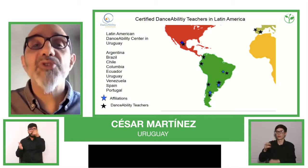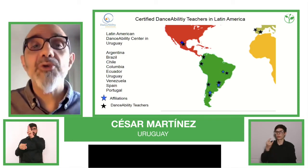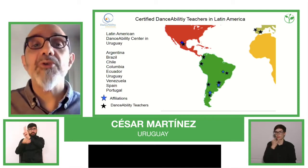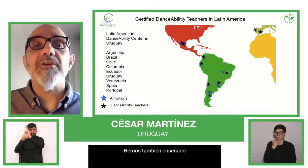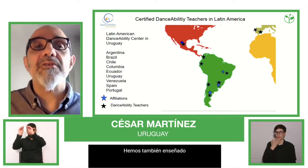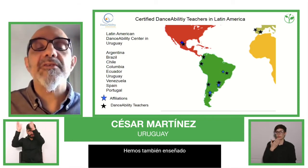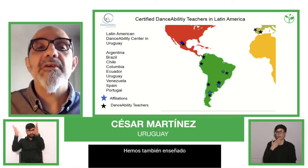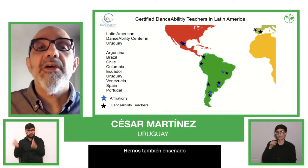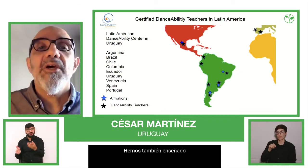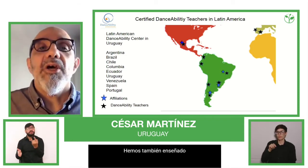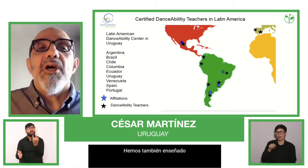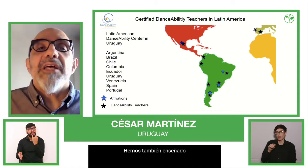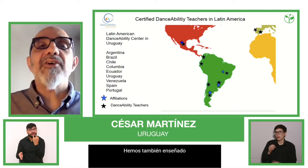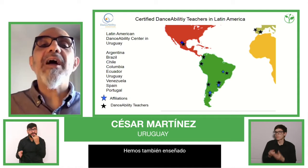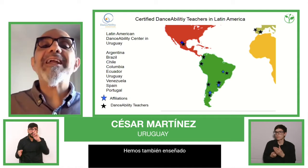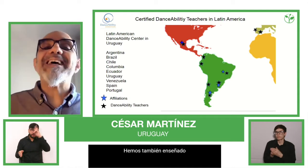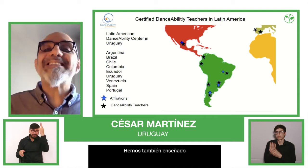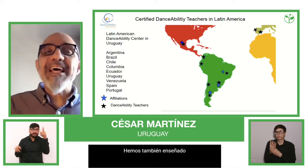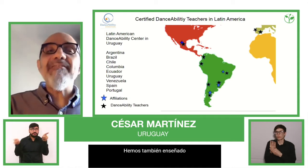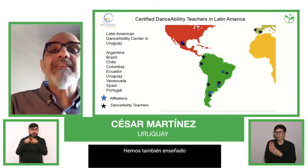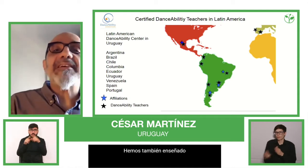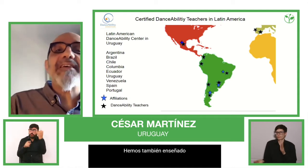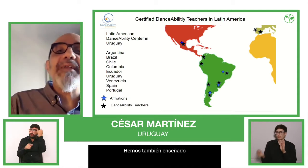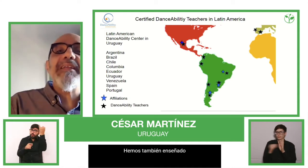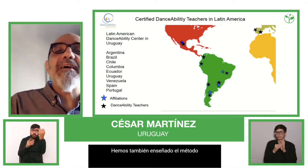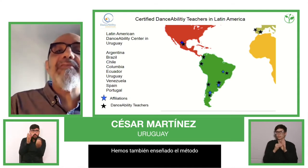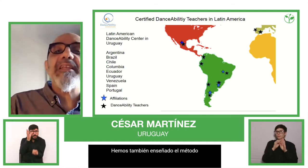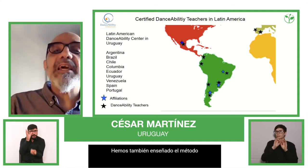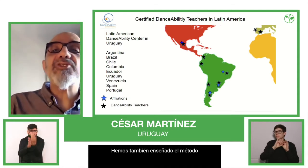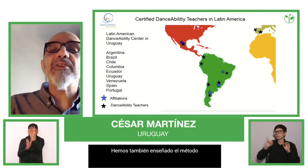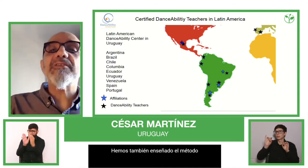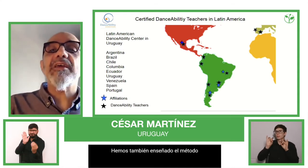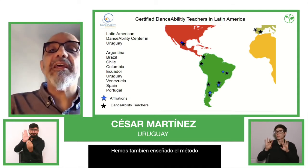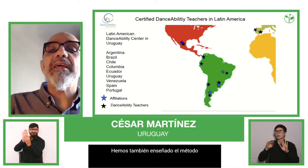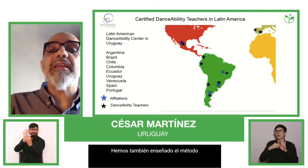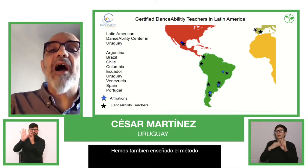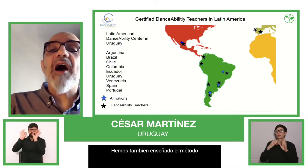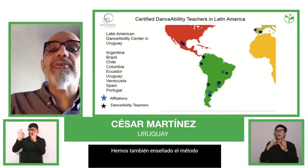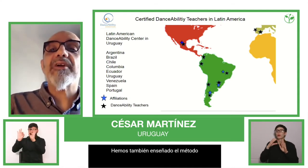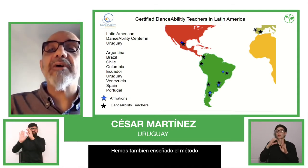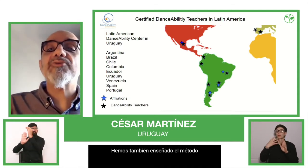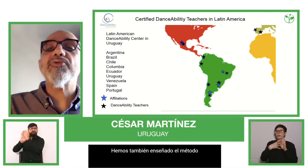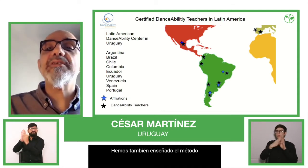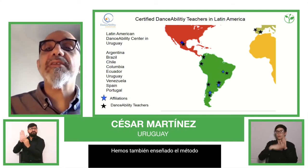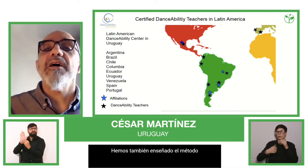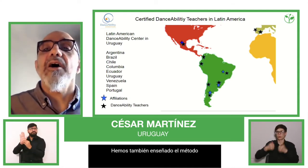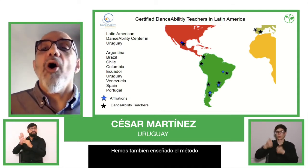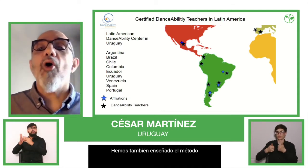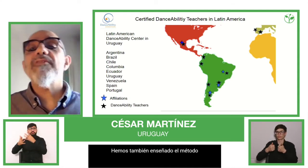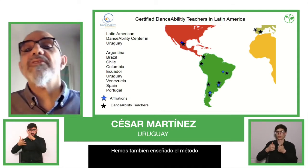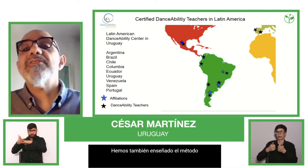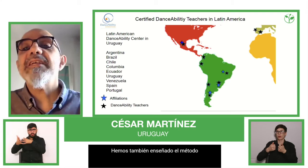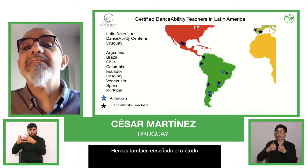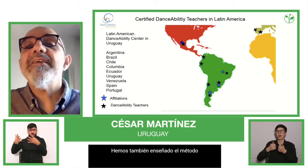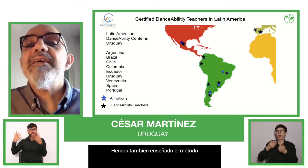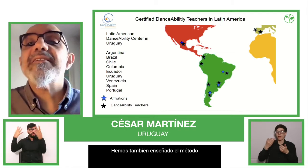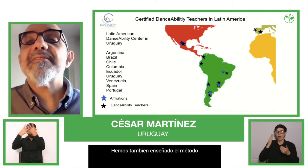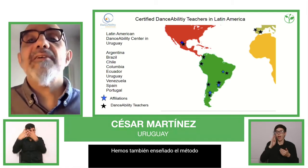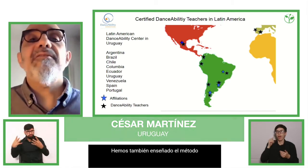convertido parte del currículum para los estudiantes en esta universidad. Hay 100 afiliaciones de danceability en otros